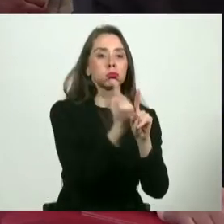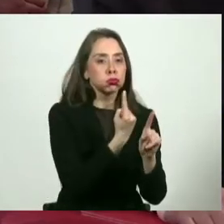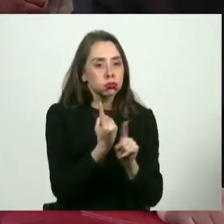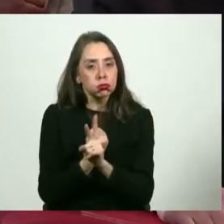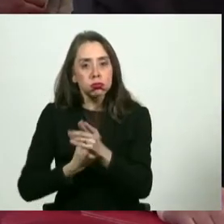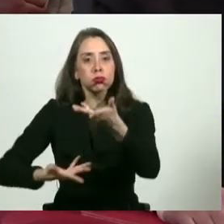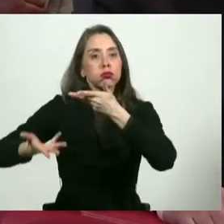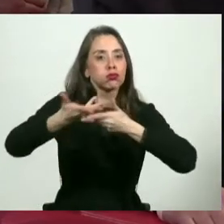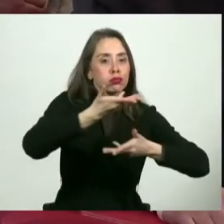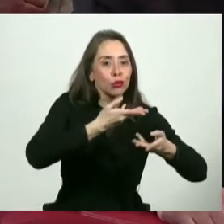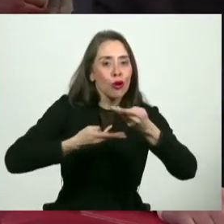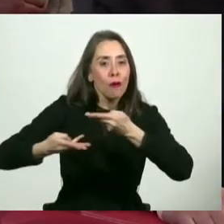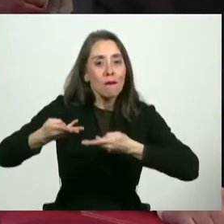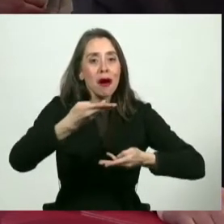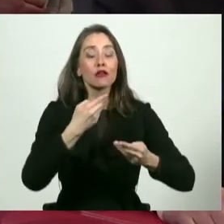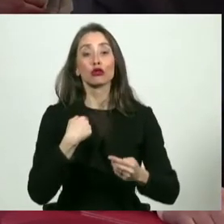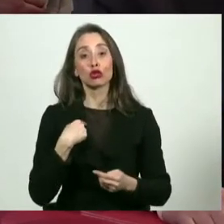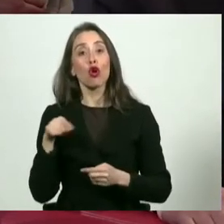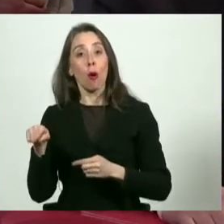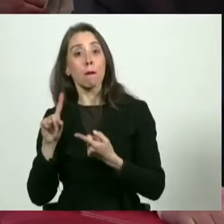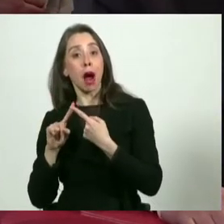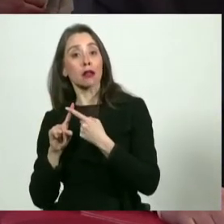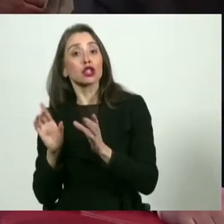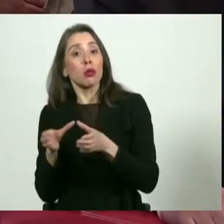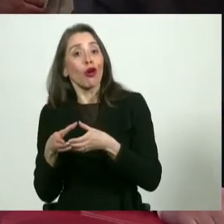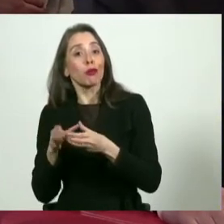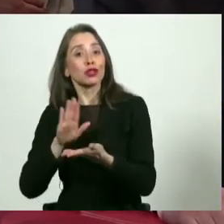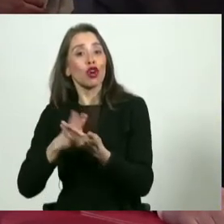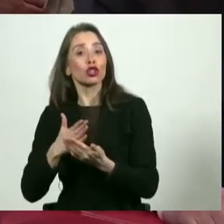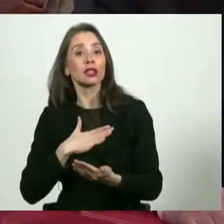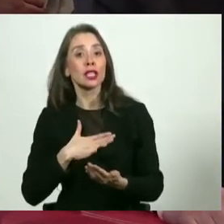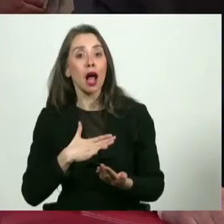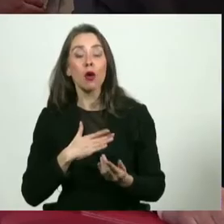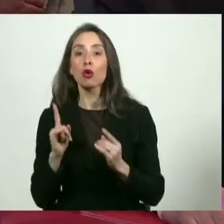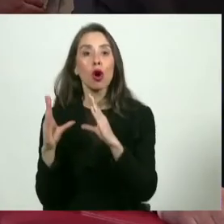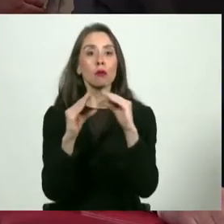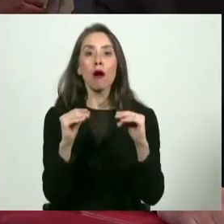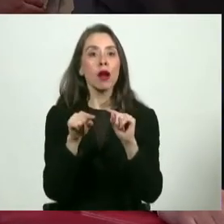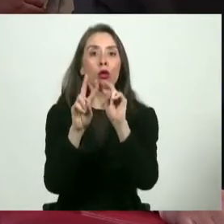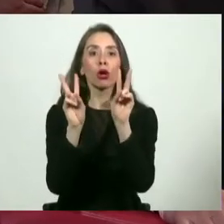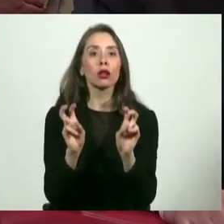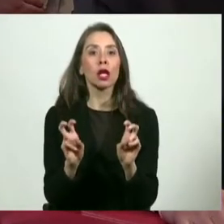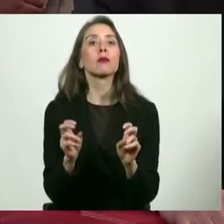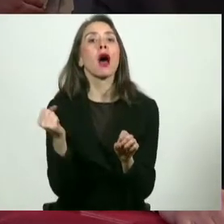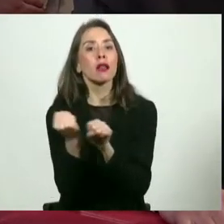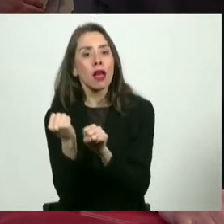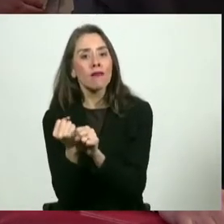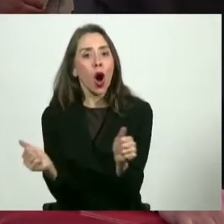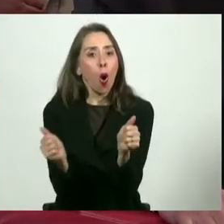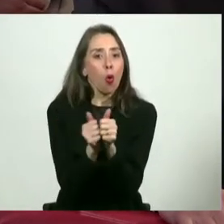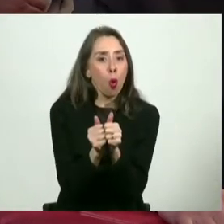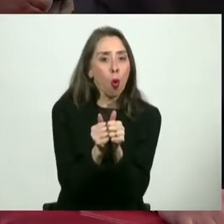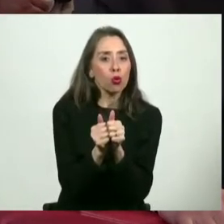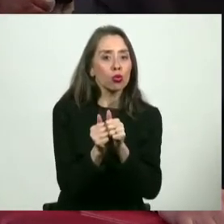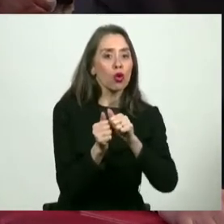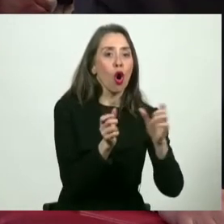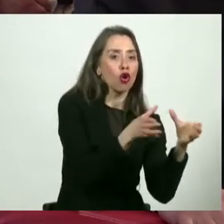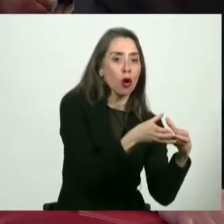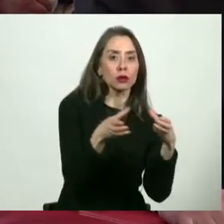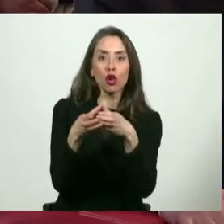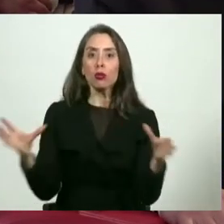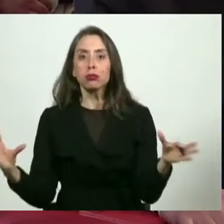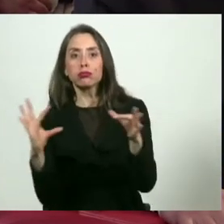de compartir. Por ejemplo, yo también estoy en la Comisión de Salud y no hemos tocado muchas veces el tema. ¿Por qué no trabajar en conjunto también con ellos? También es una